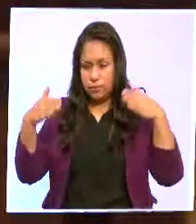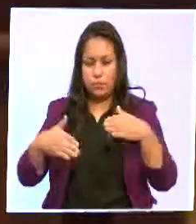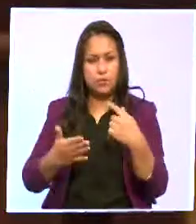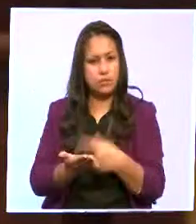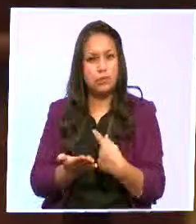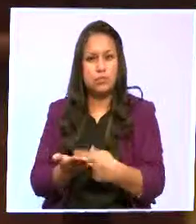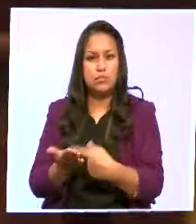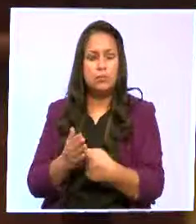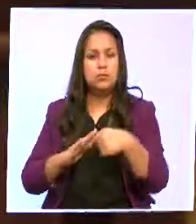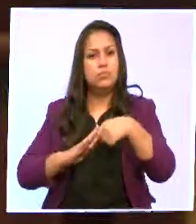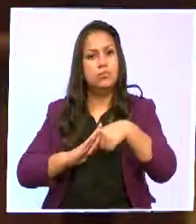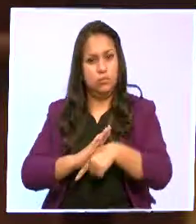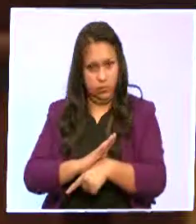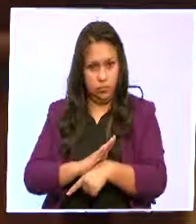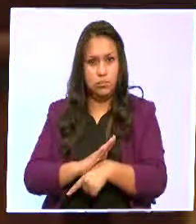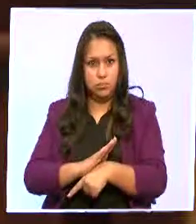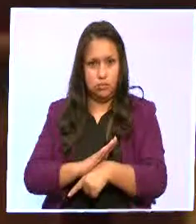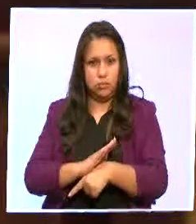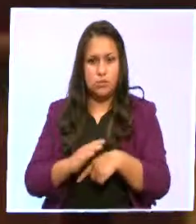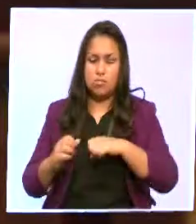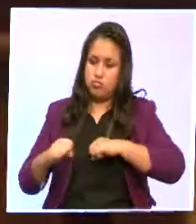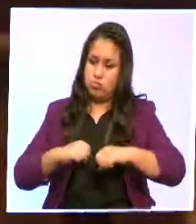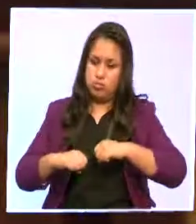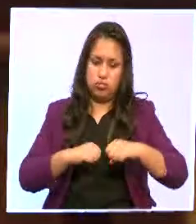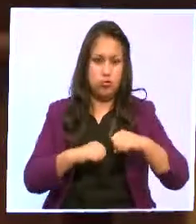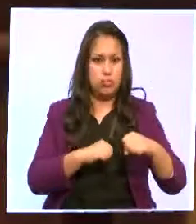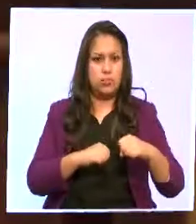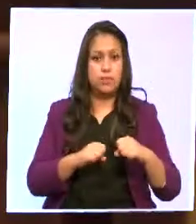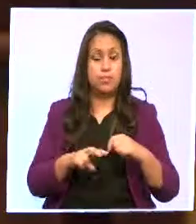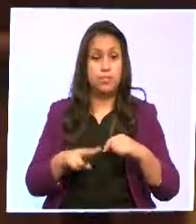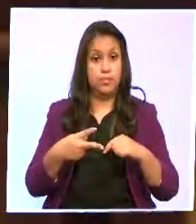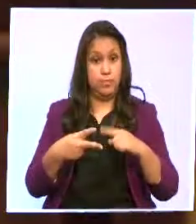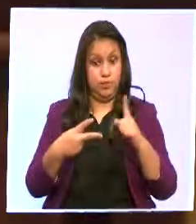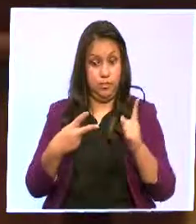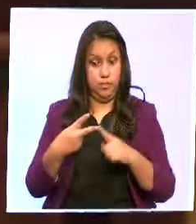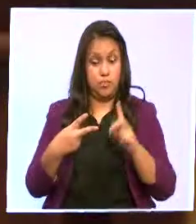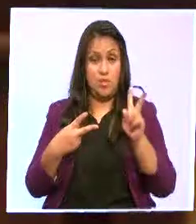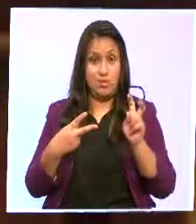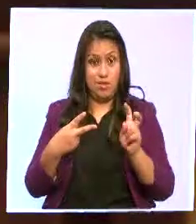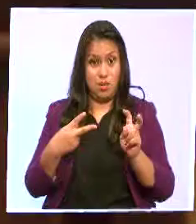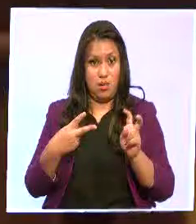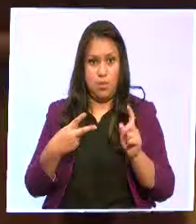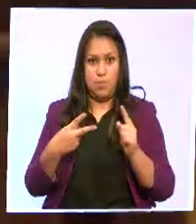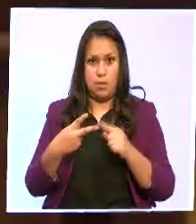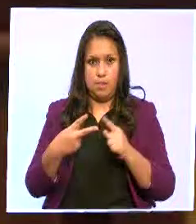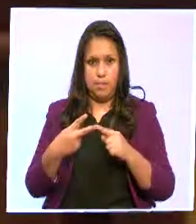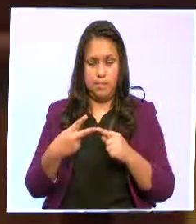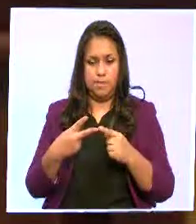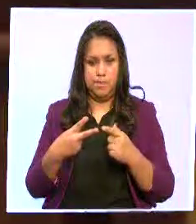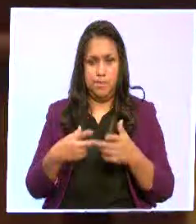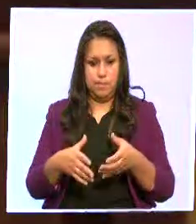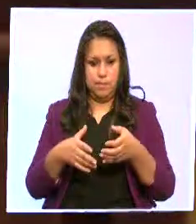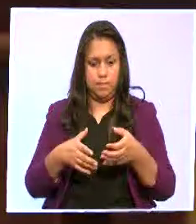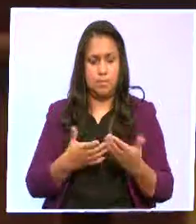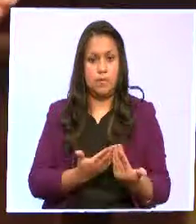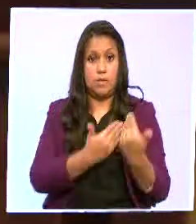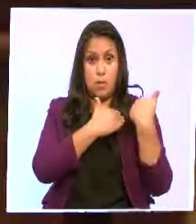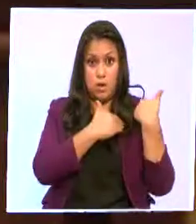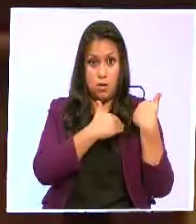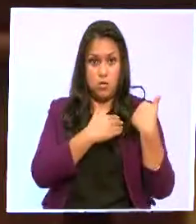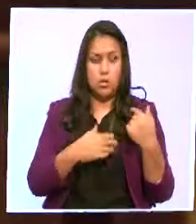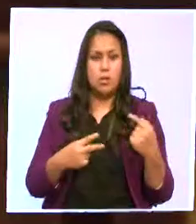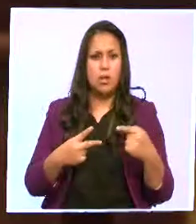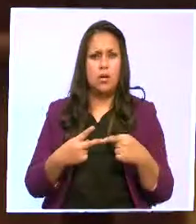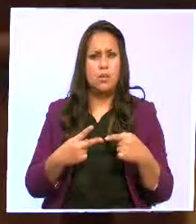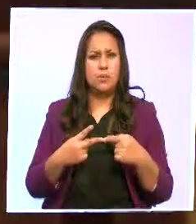profunda también acb de una manera más ágil posible segundo tema que está en nuestros en nuestras manos es una ley que va a la par